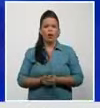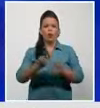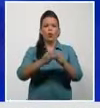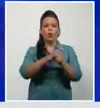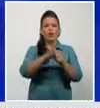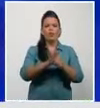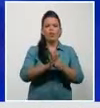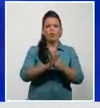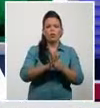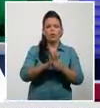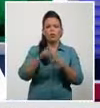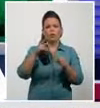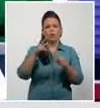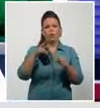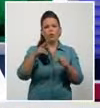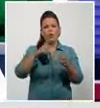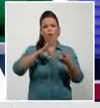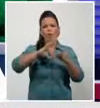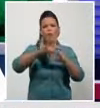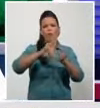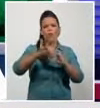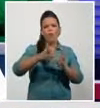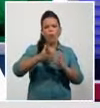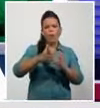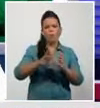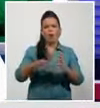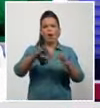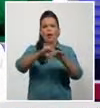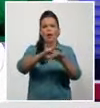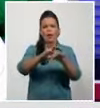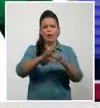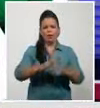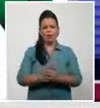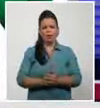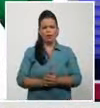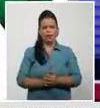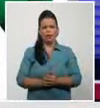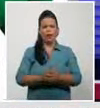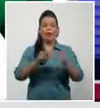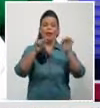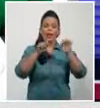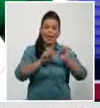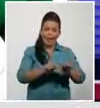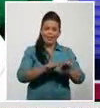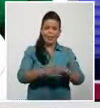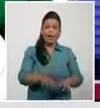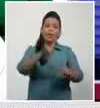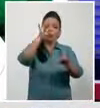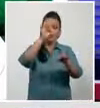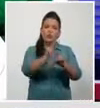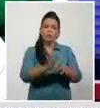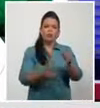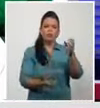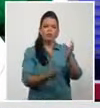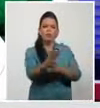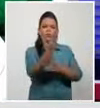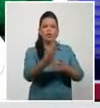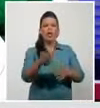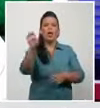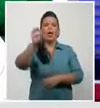la mutación 614G, que fue la que apareció en Europa desde el mes de